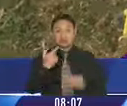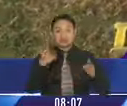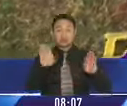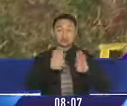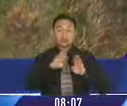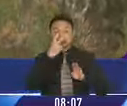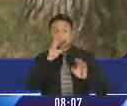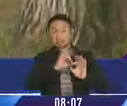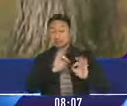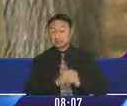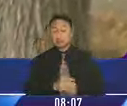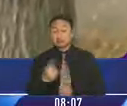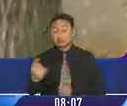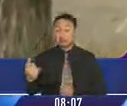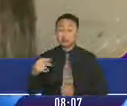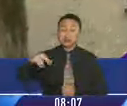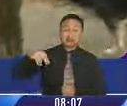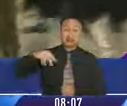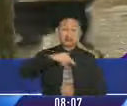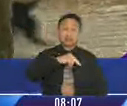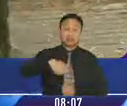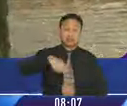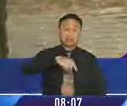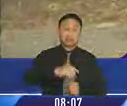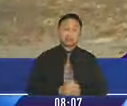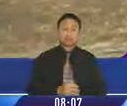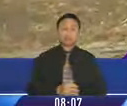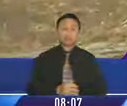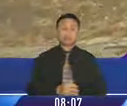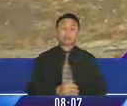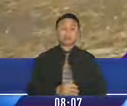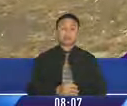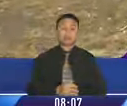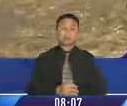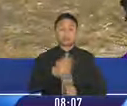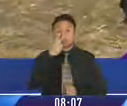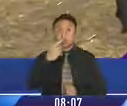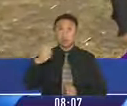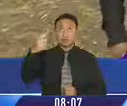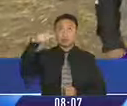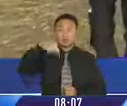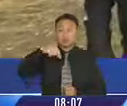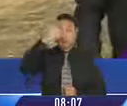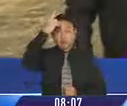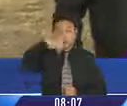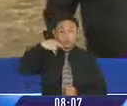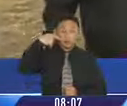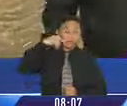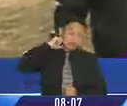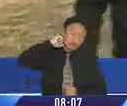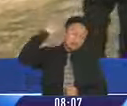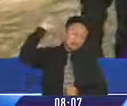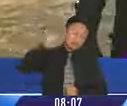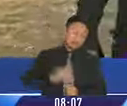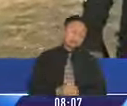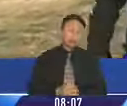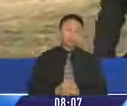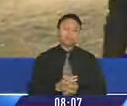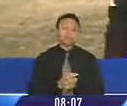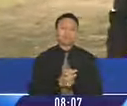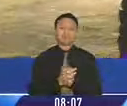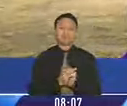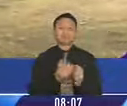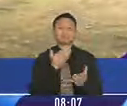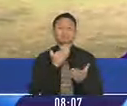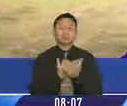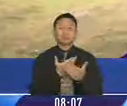le vi, ya le vi que se venía para acá, le vi por la ventana, a la oscuridad. Pero ha sido para esta amarga situación, jóvenes. Muy bien, muchísimas